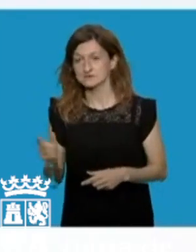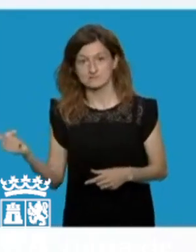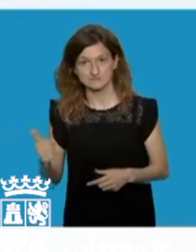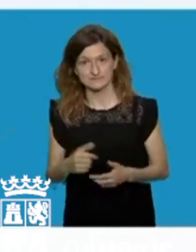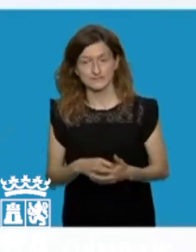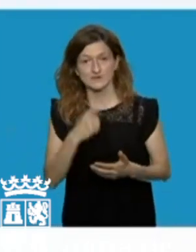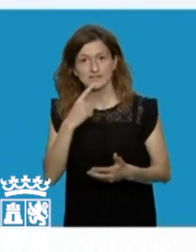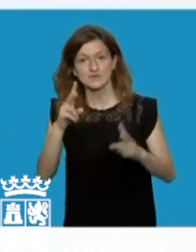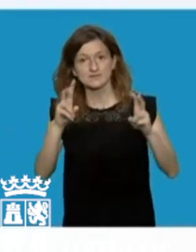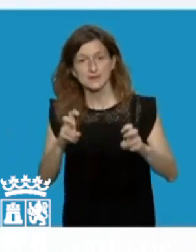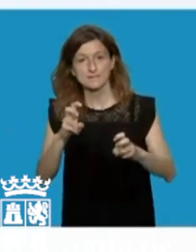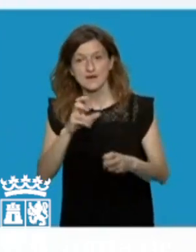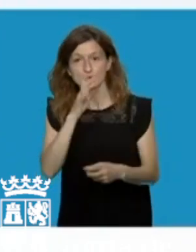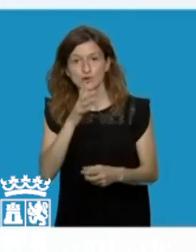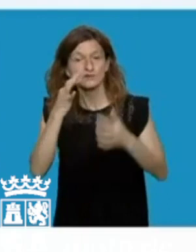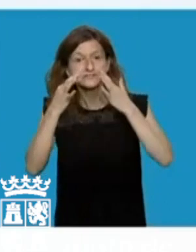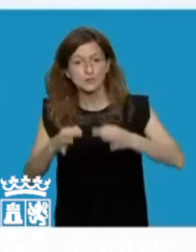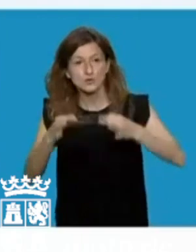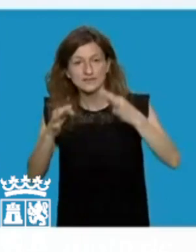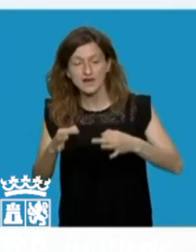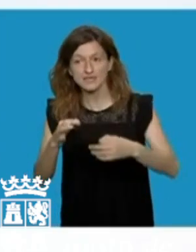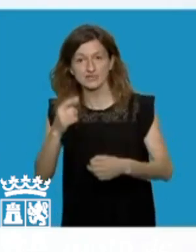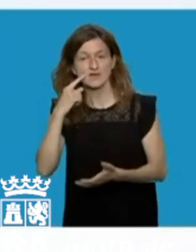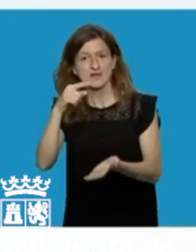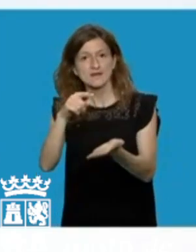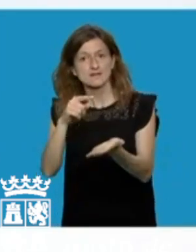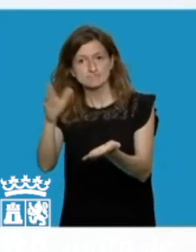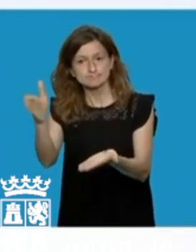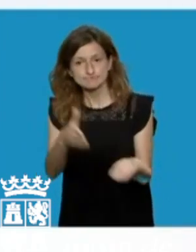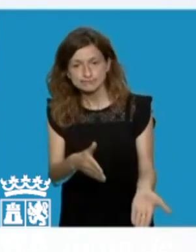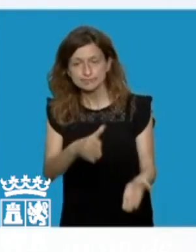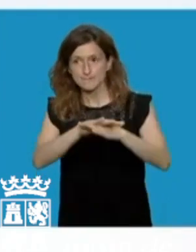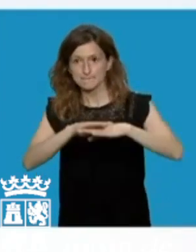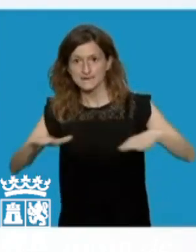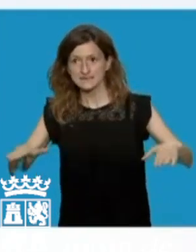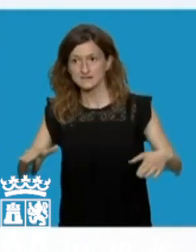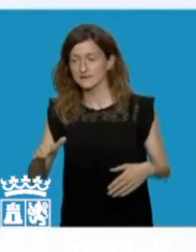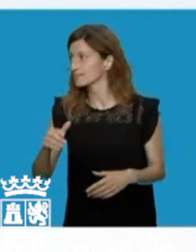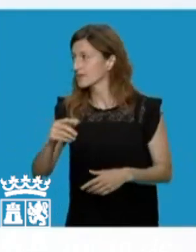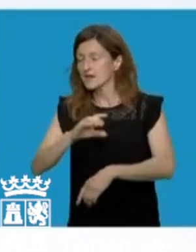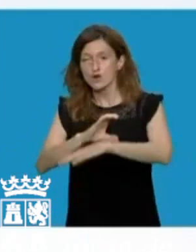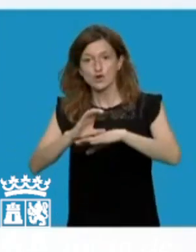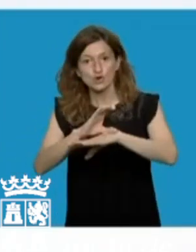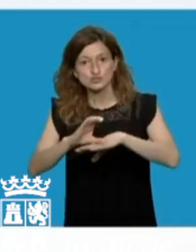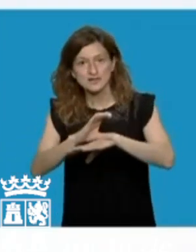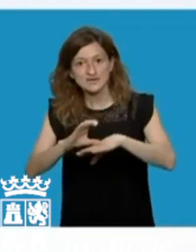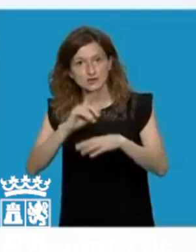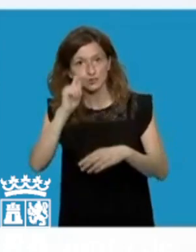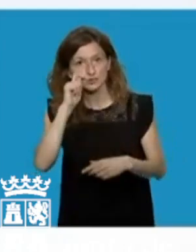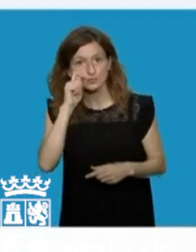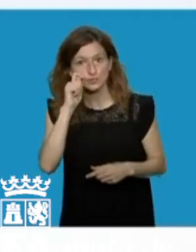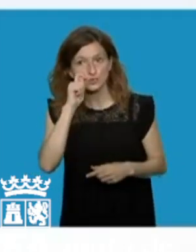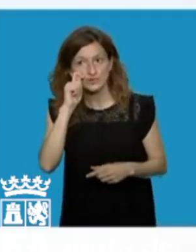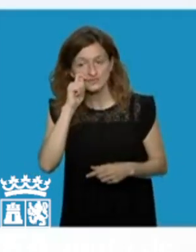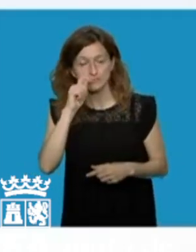viejas tradiciones, eso sí, con medidas de seguridad. Vamos a reclamar la presencia en el escenario junto al consejero de Turismo. Te hemos hecho